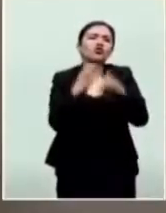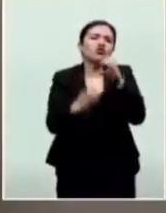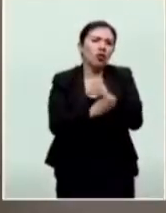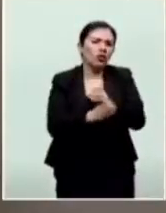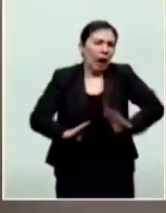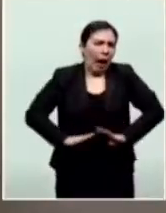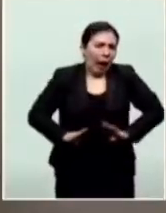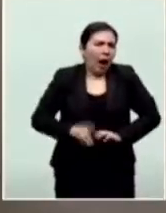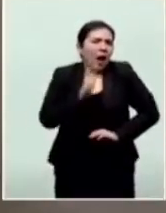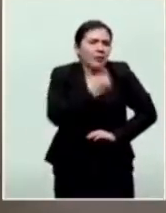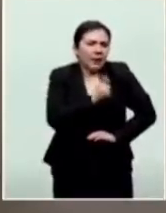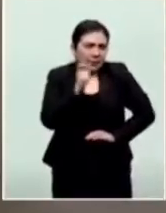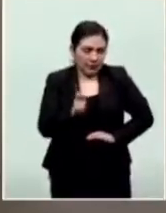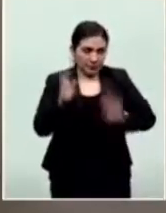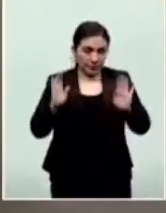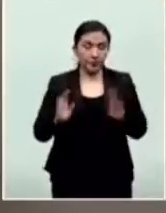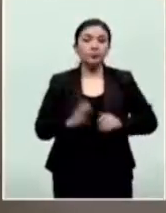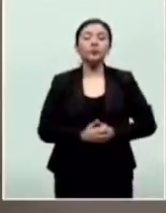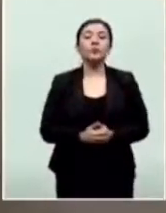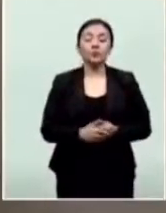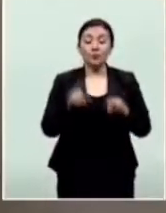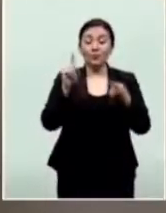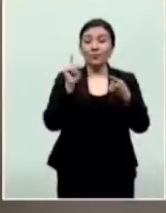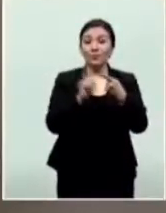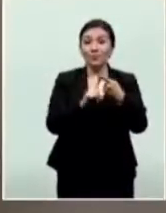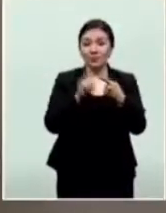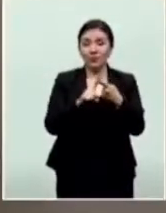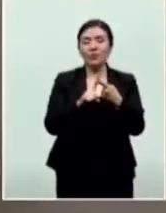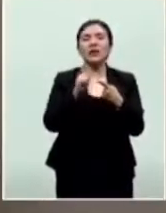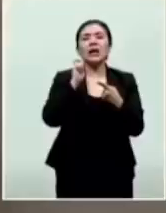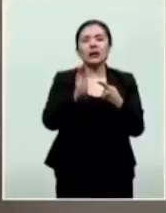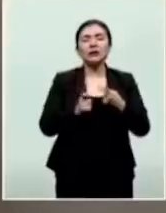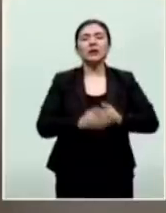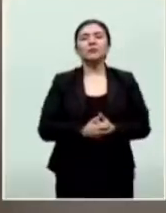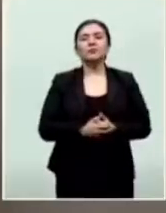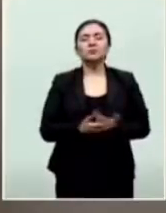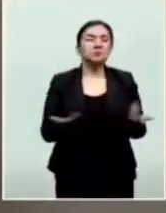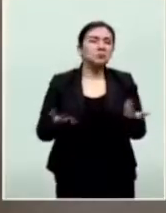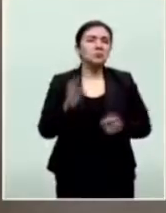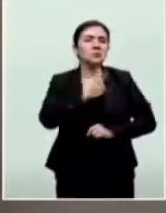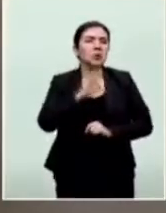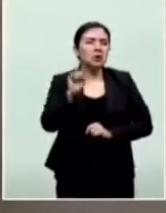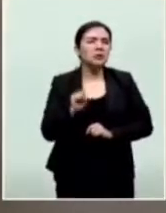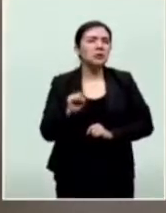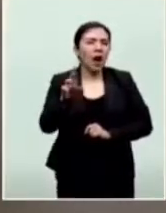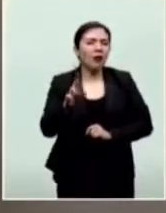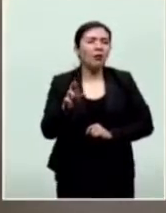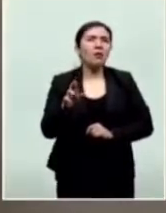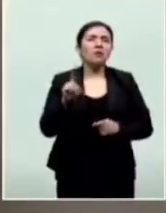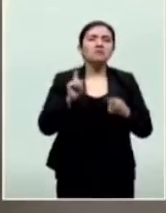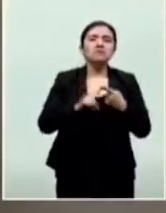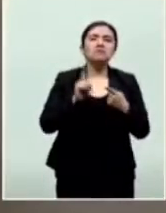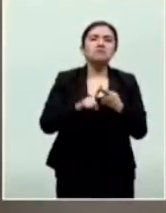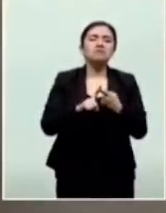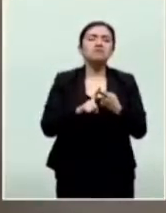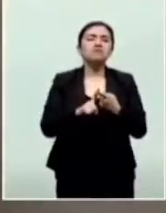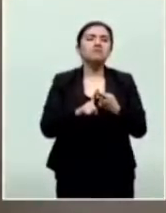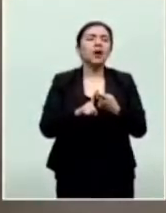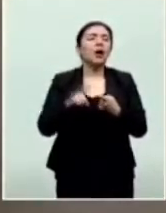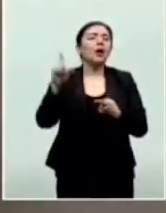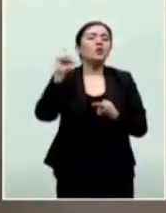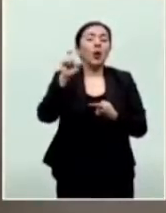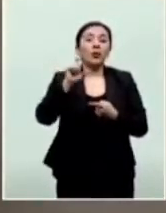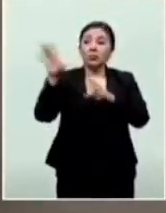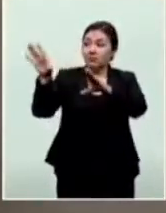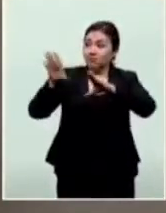dos características o a dos razones. Una, que pueda eventualmente generarse con la